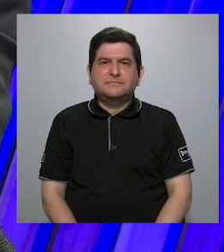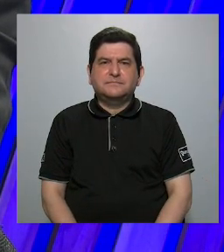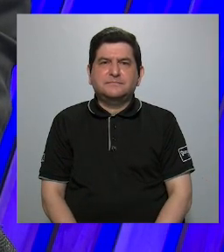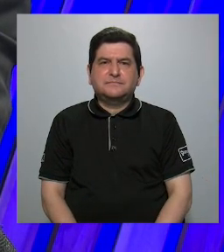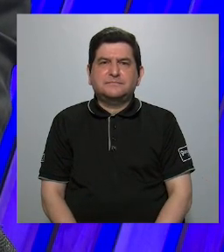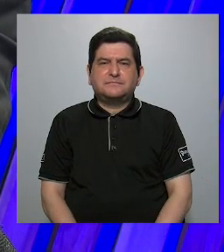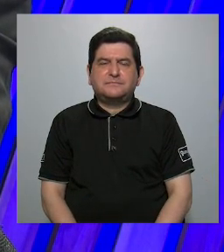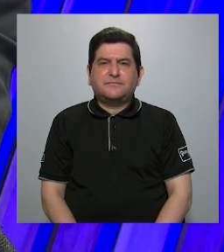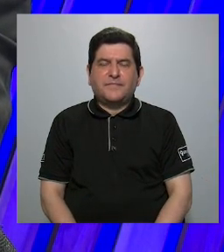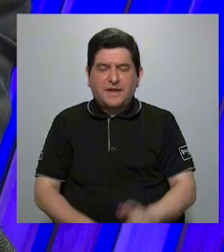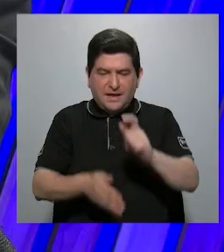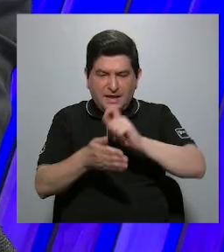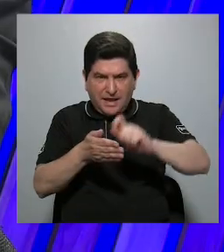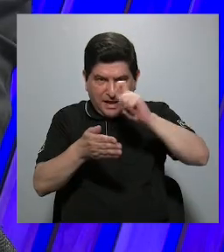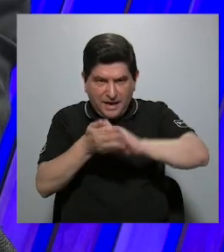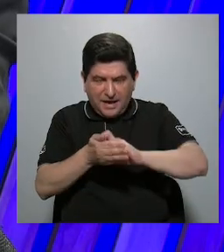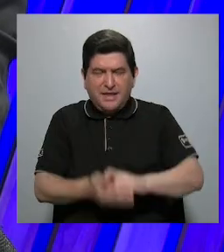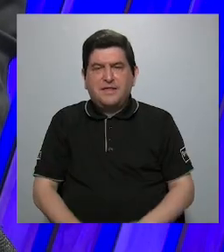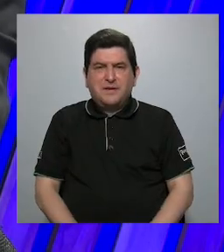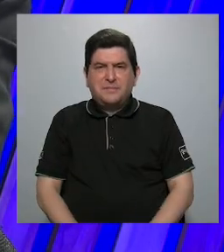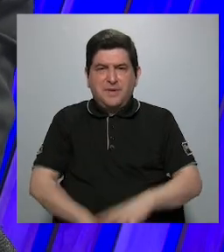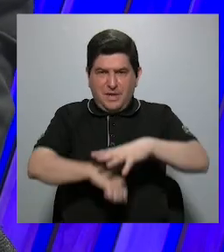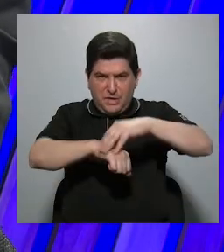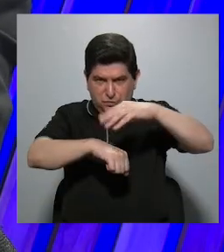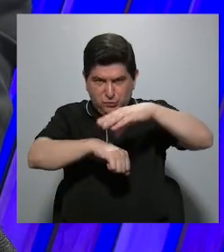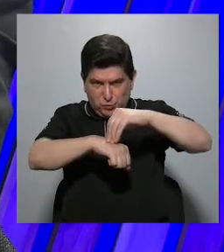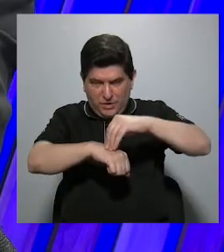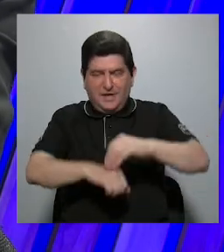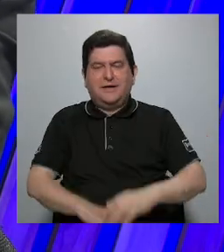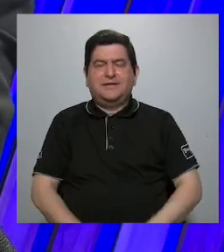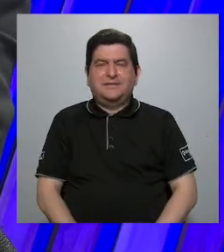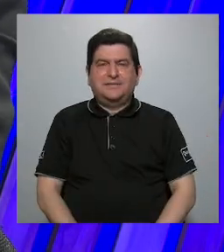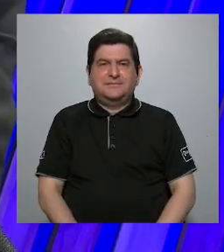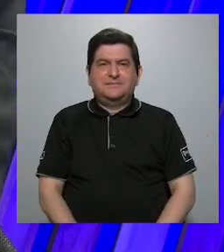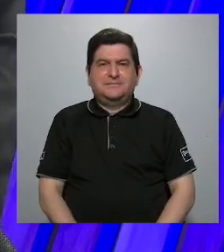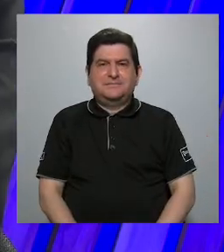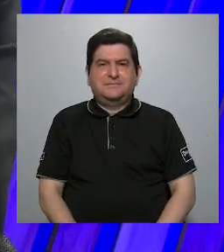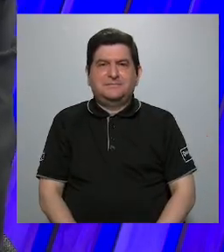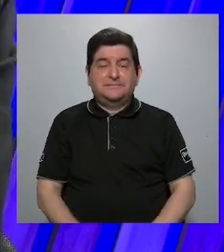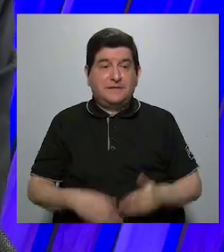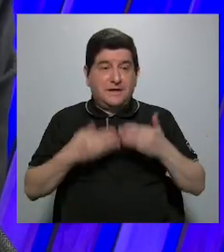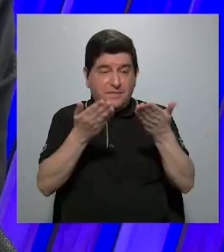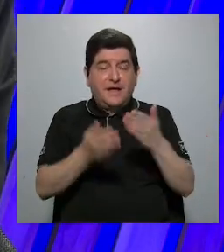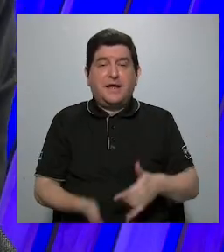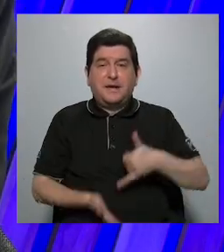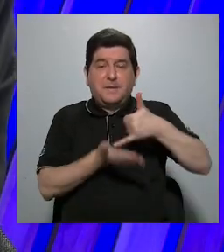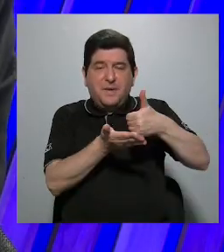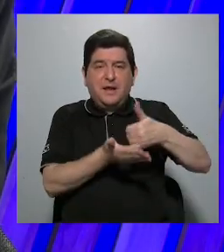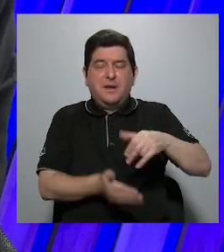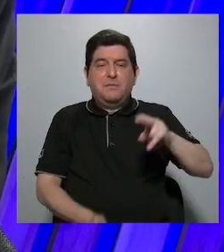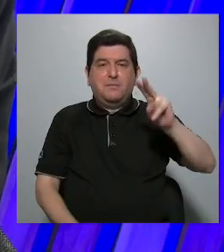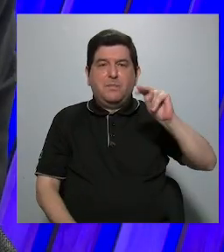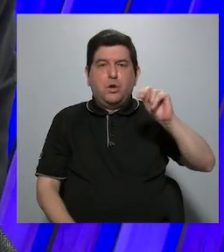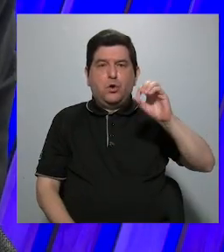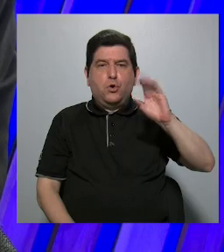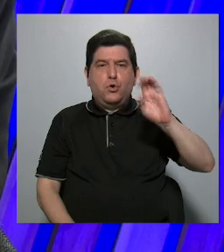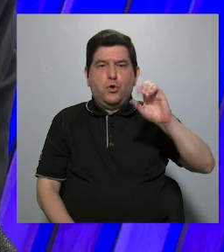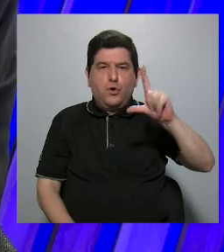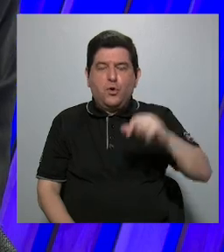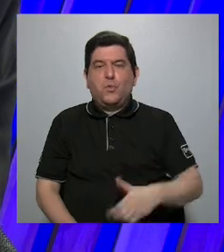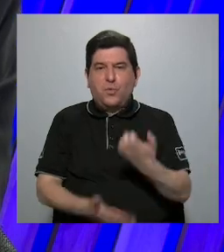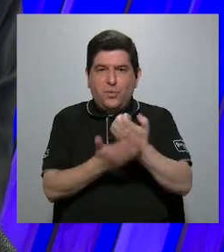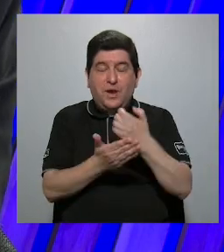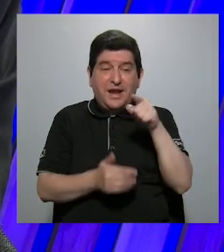Academia Sueca, o el equivalente, dio el premio Nobel en